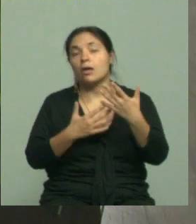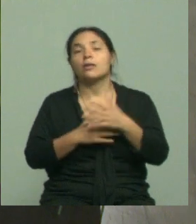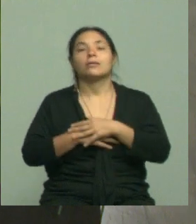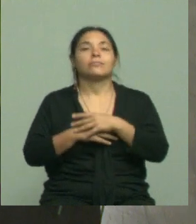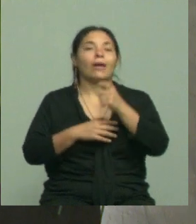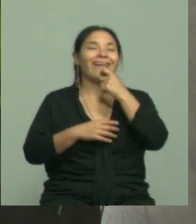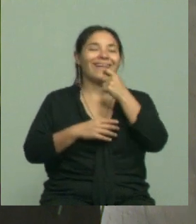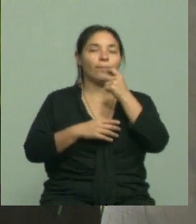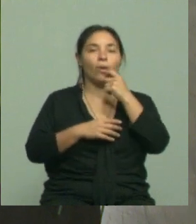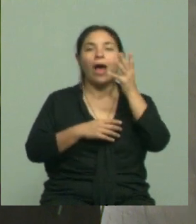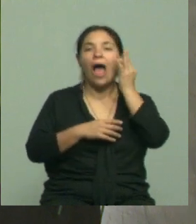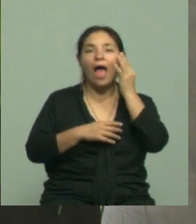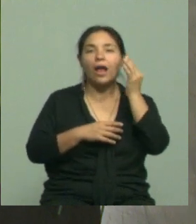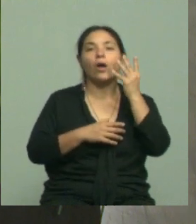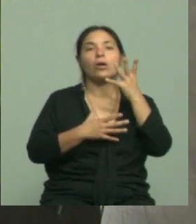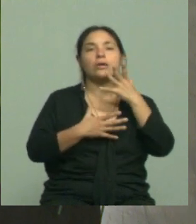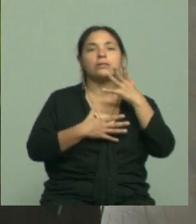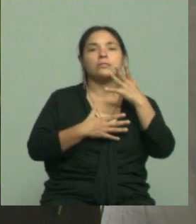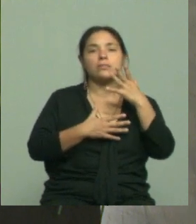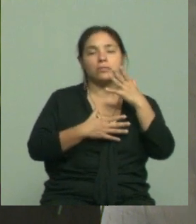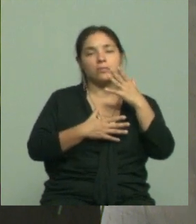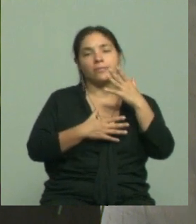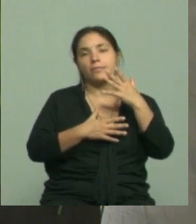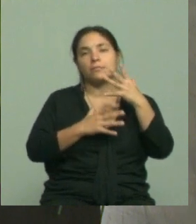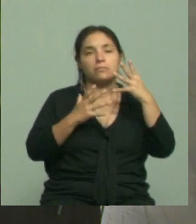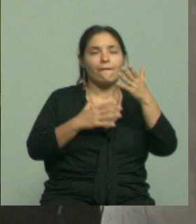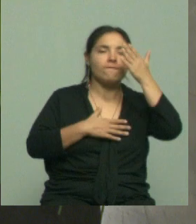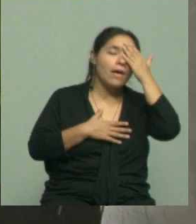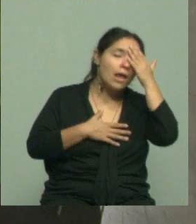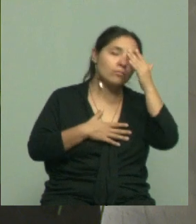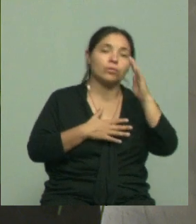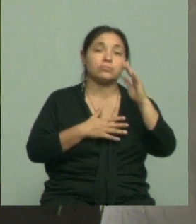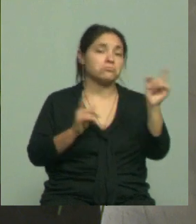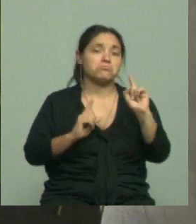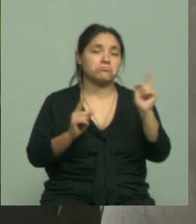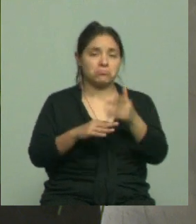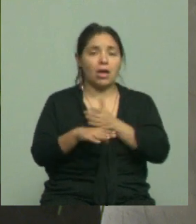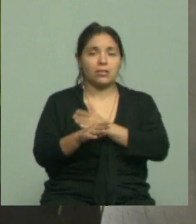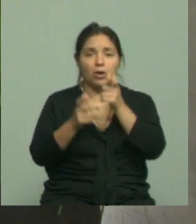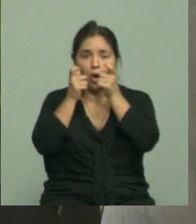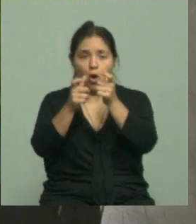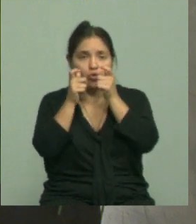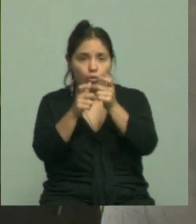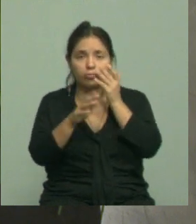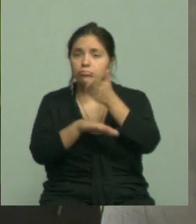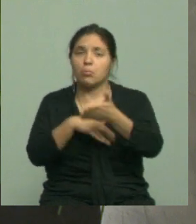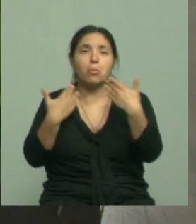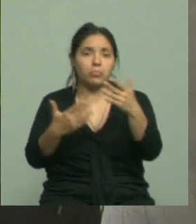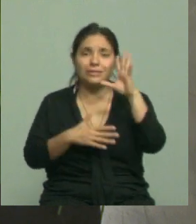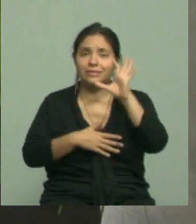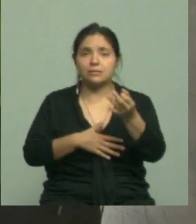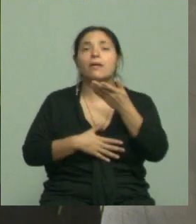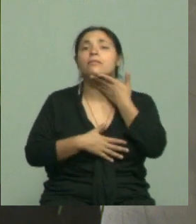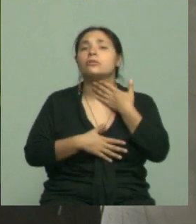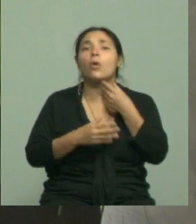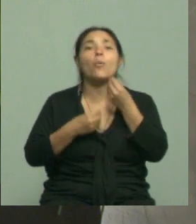falta tener un malestar para ir, hay que hacer un control de vez en cuando, por supuesto, y periódico para saber cómo están nuestras cuerdas vocales y